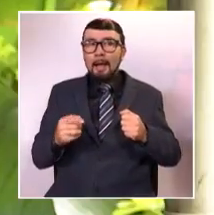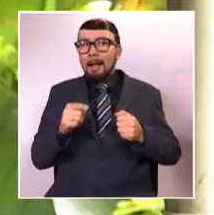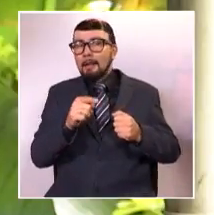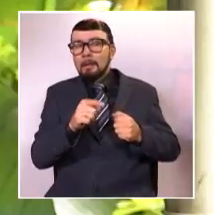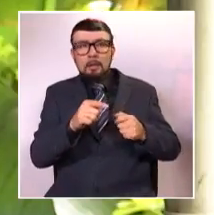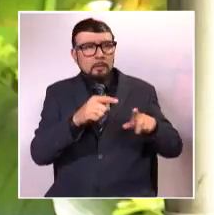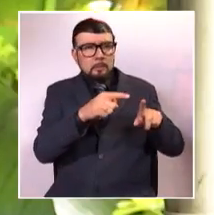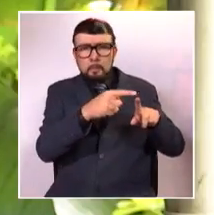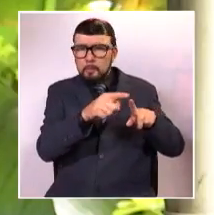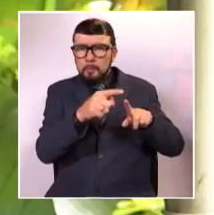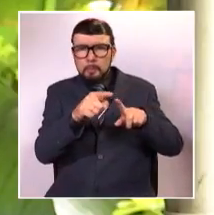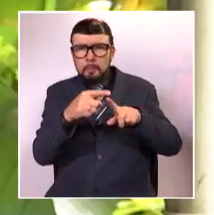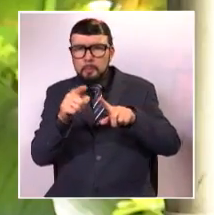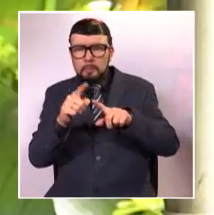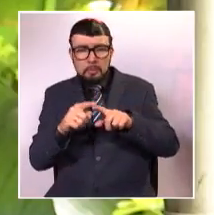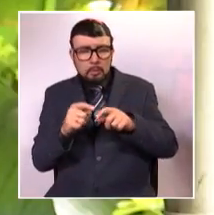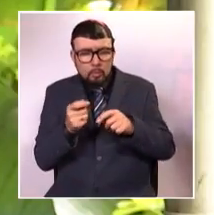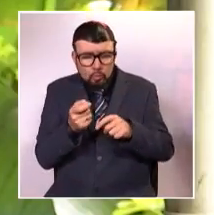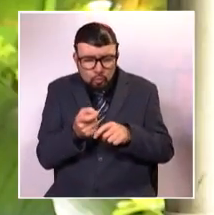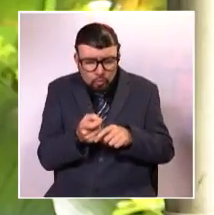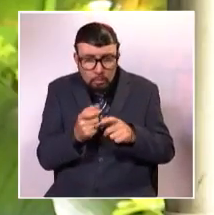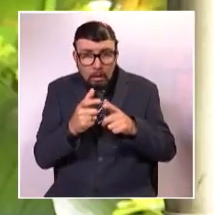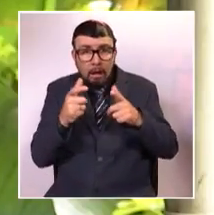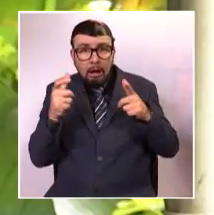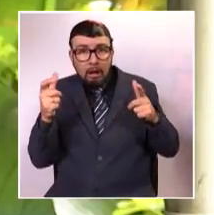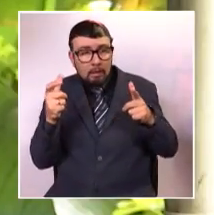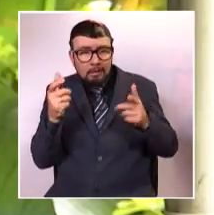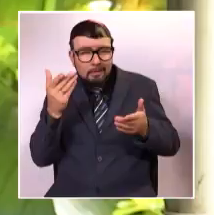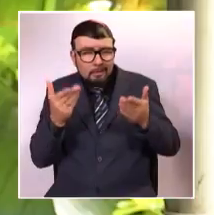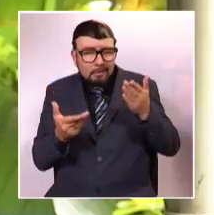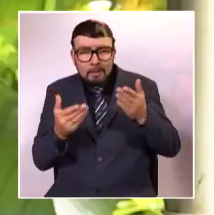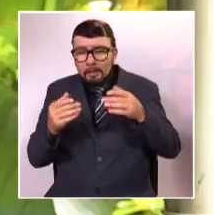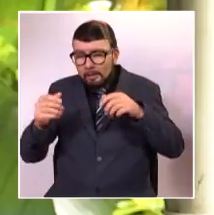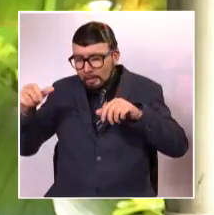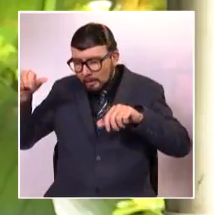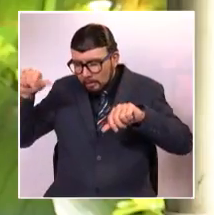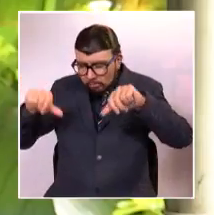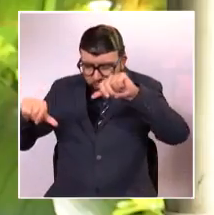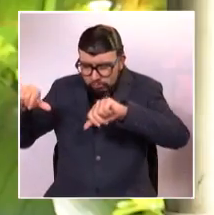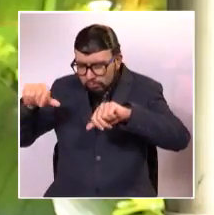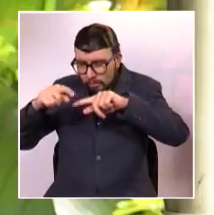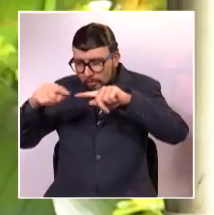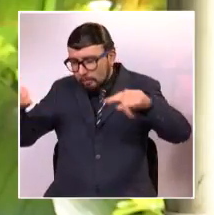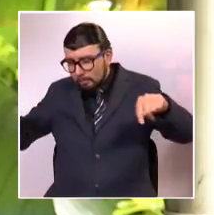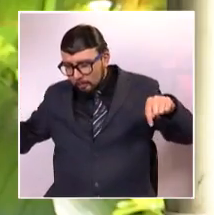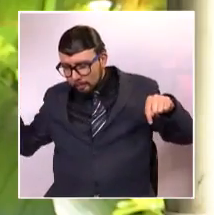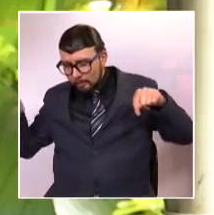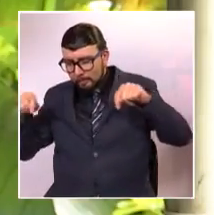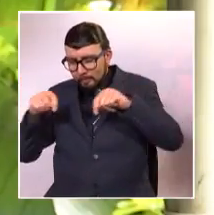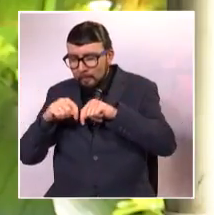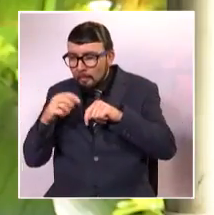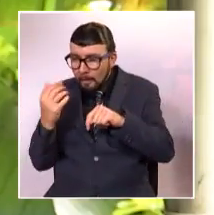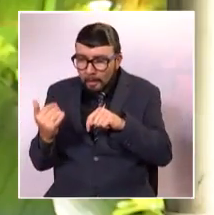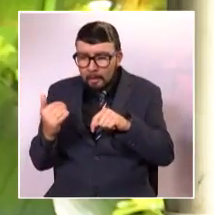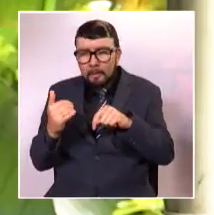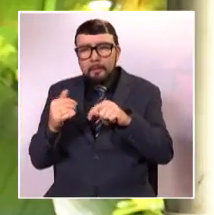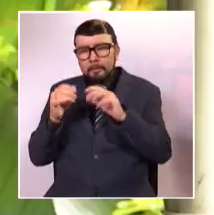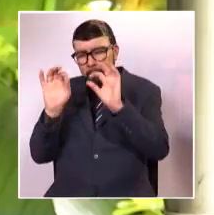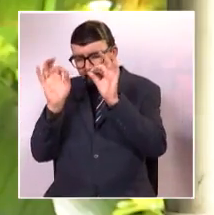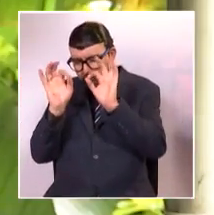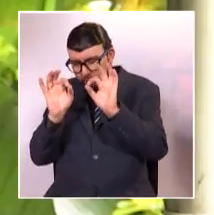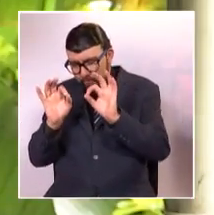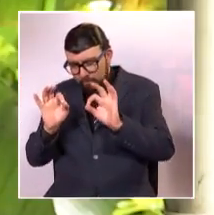especímenes de diverso tamaño que se procesan en unos laboratorios en los cuales se procesan tejidos. Entonces esos laboratorios, que se llaman